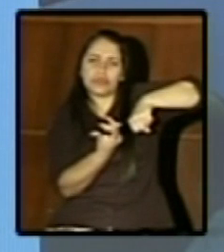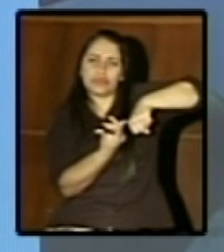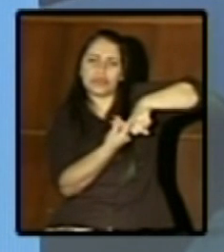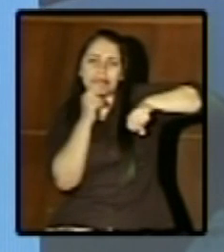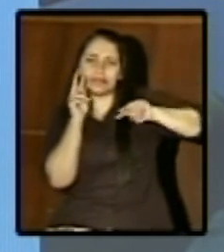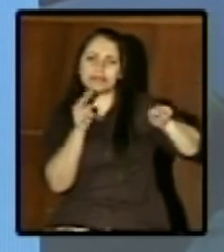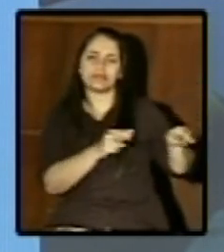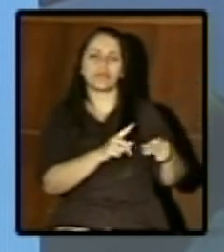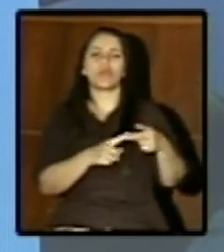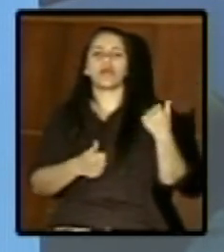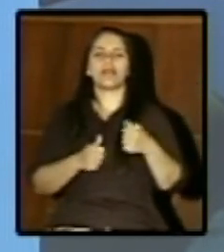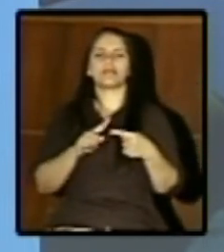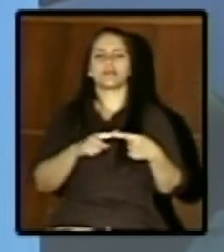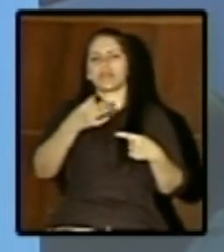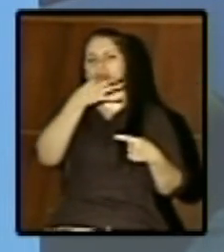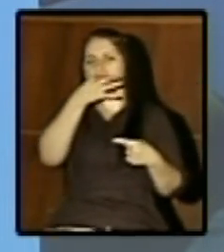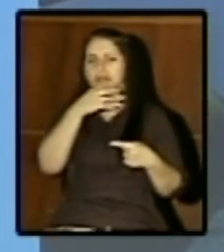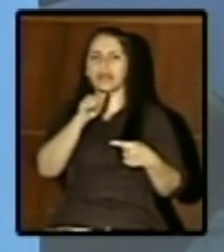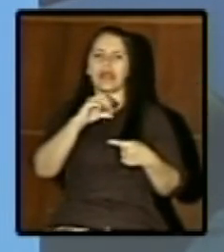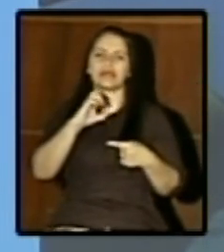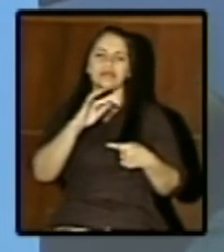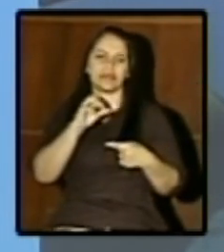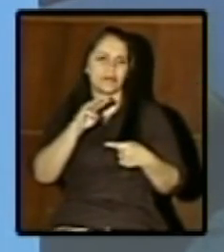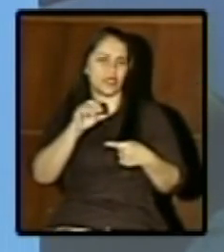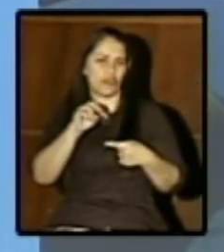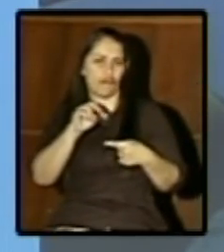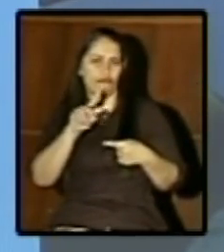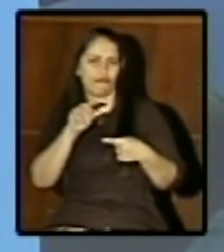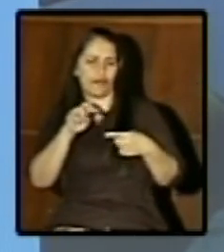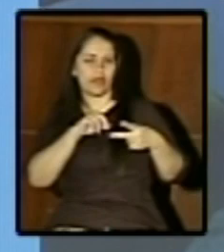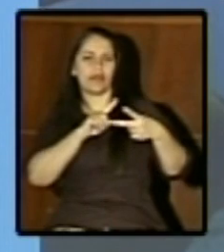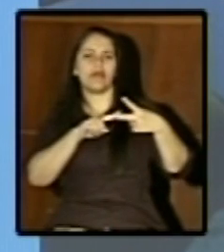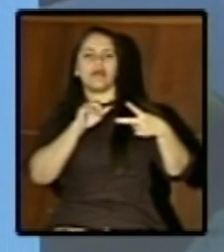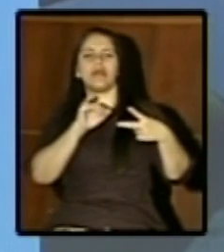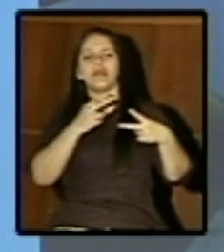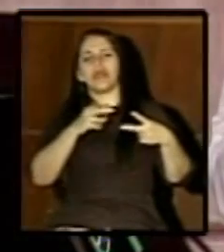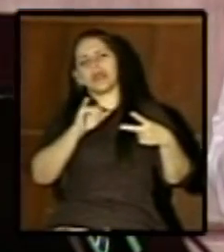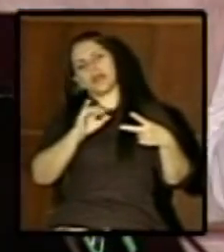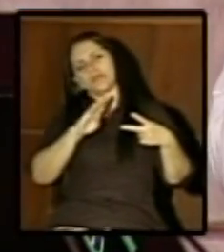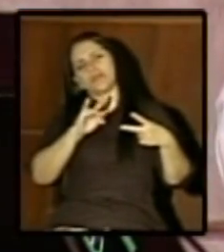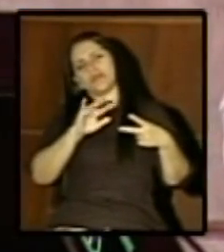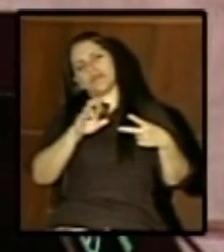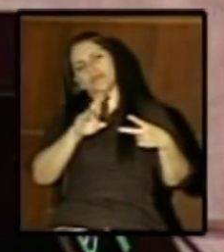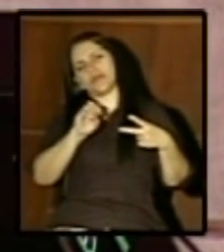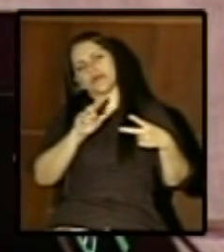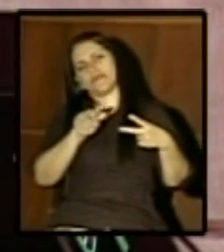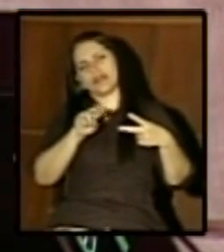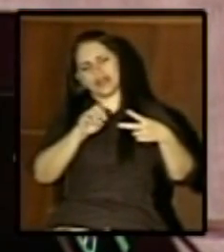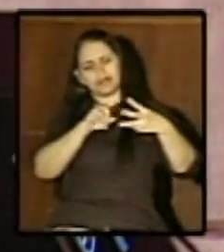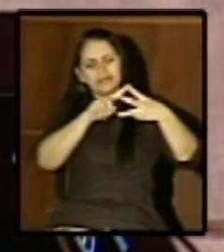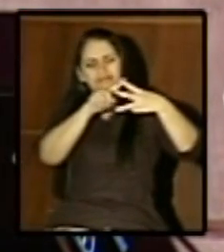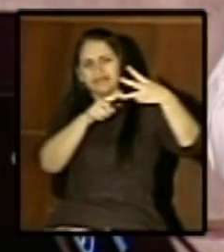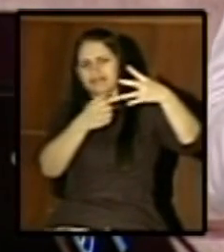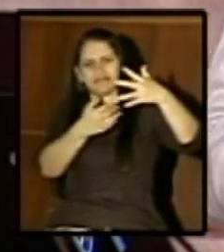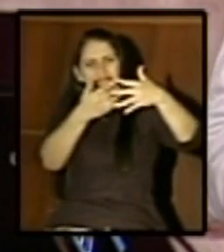cosa farmacológica. Los antiinflamatorios no esteroideos son los más comunes, el acetaminofén, el ibuprofeno, el naproxeno, todos los que